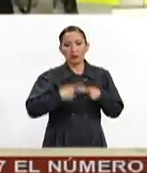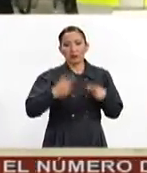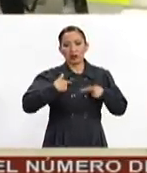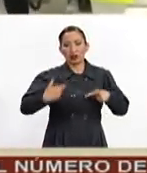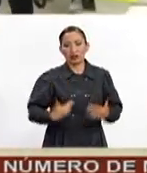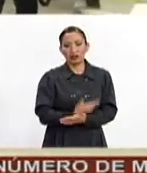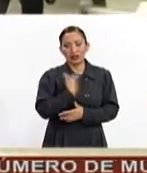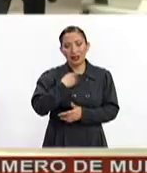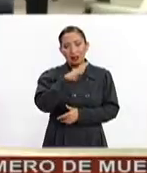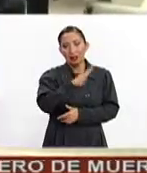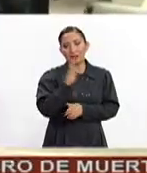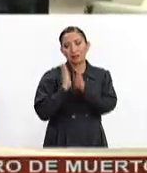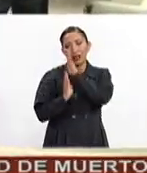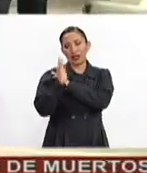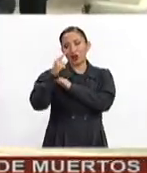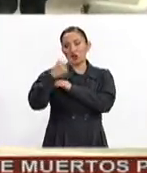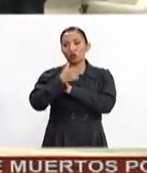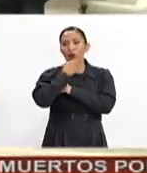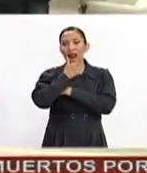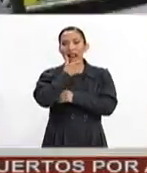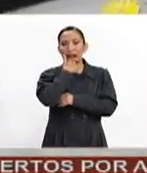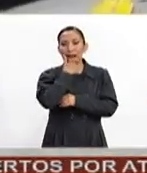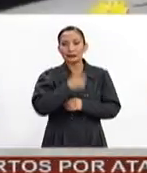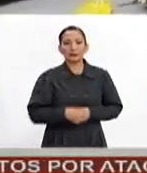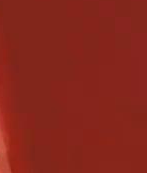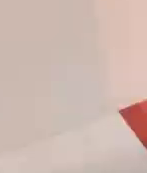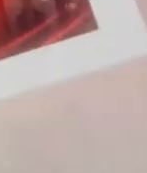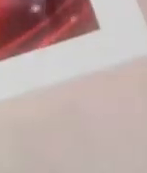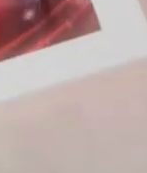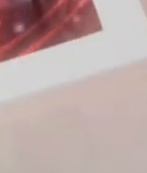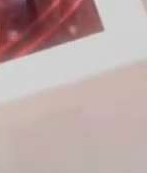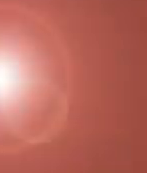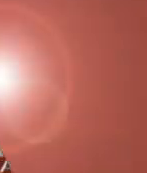de nacionalidad belga y un británico.